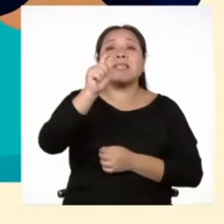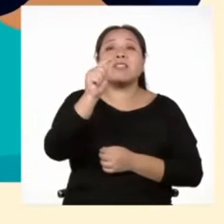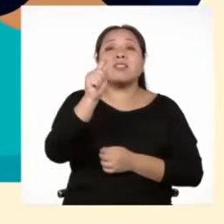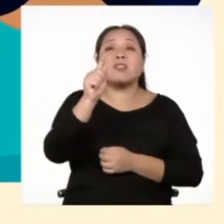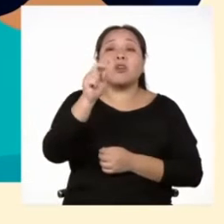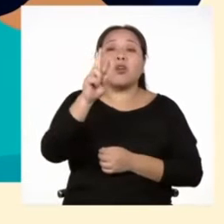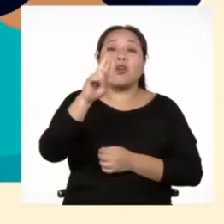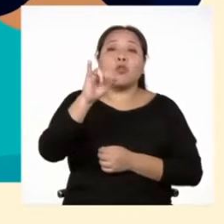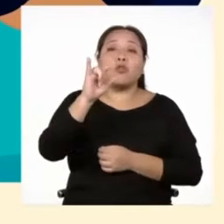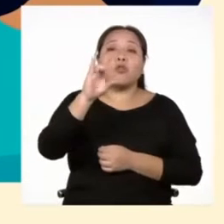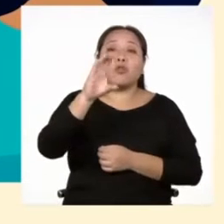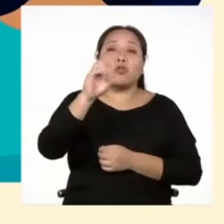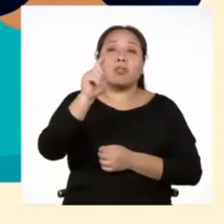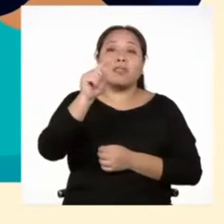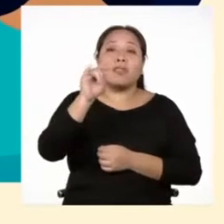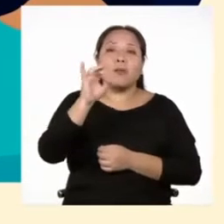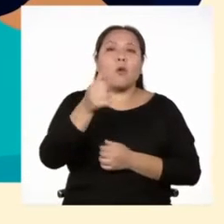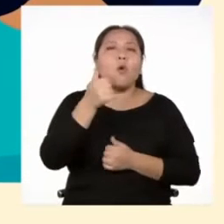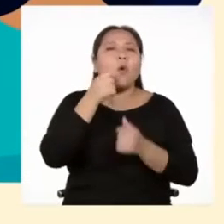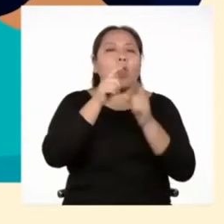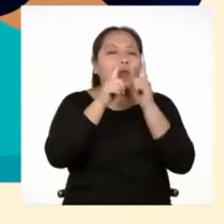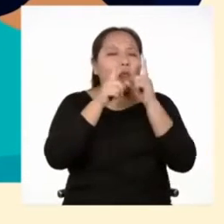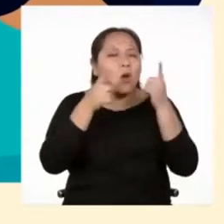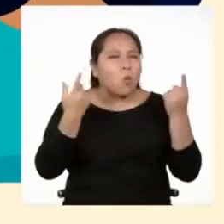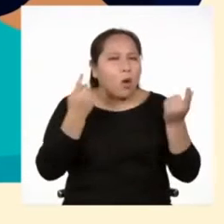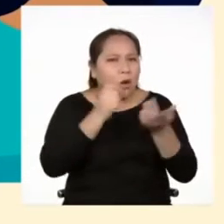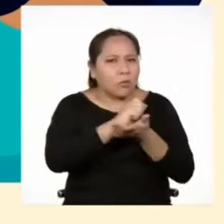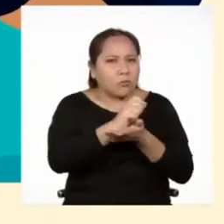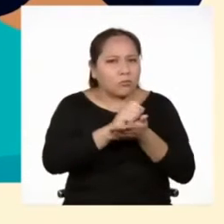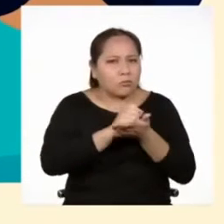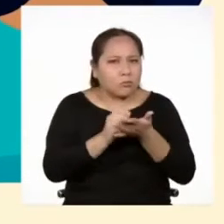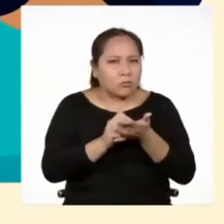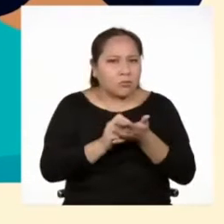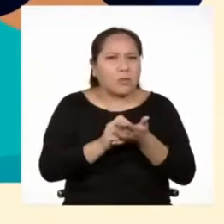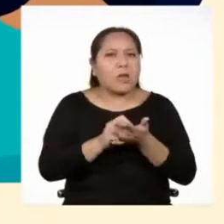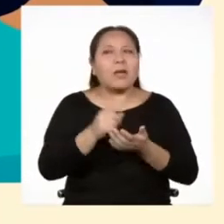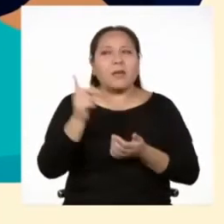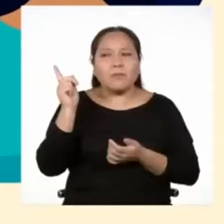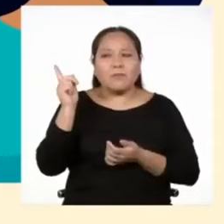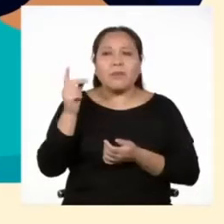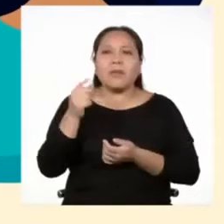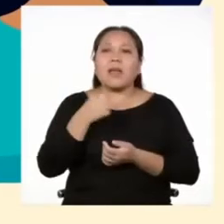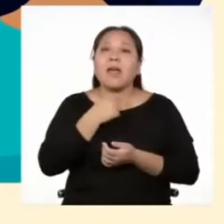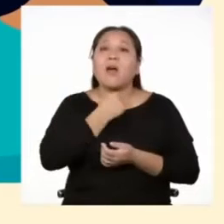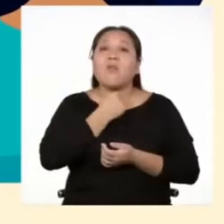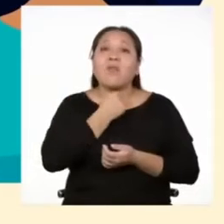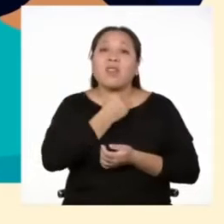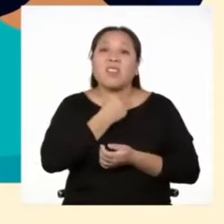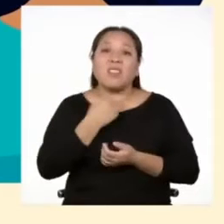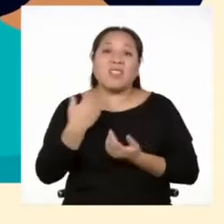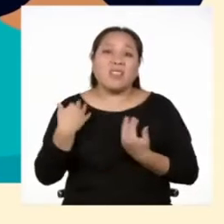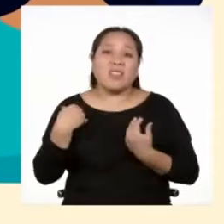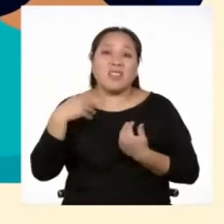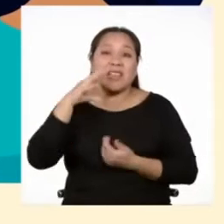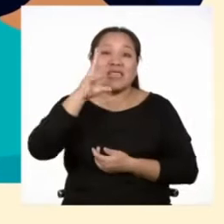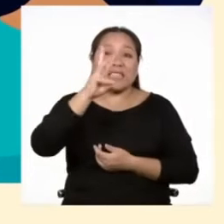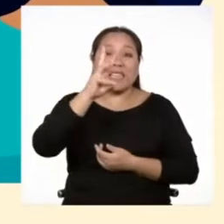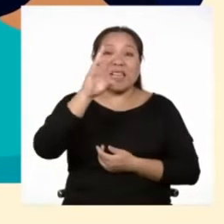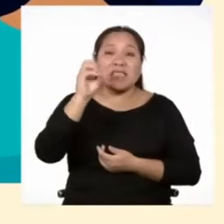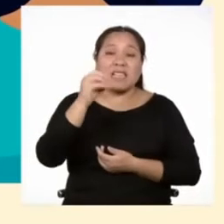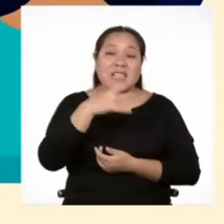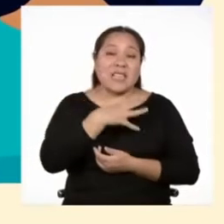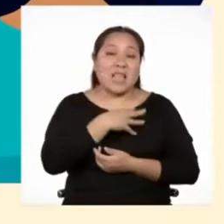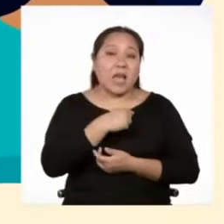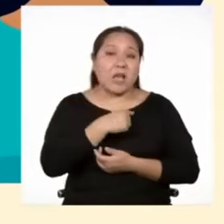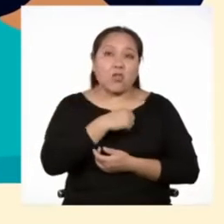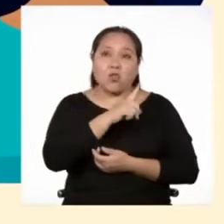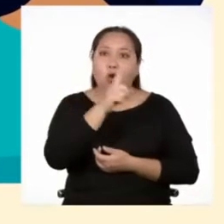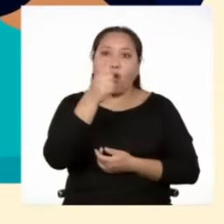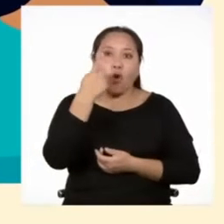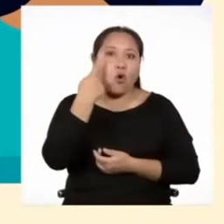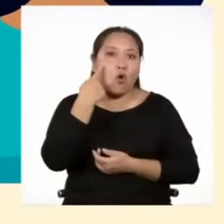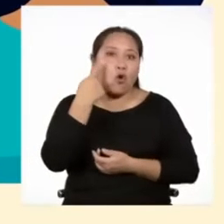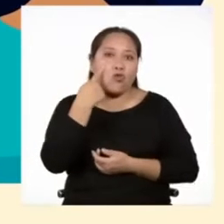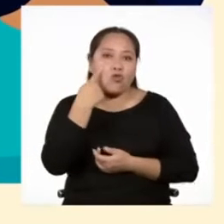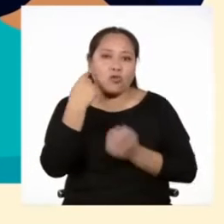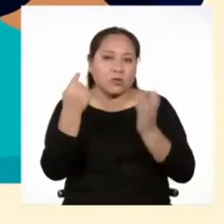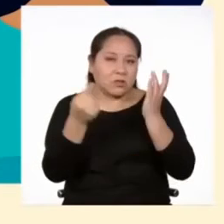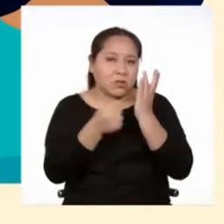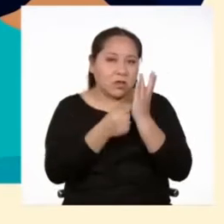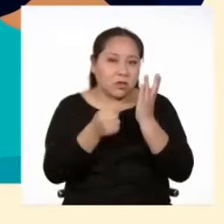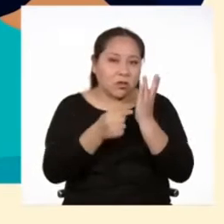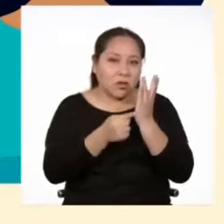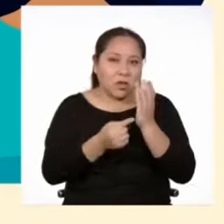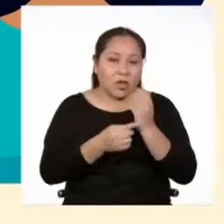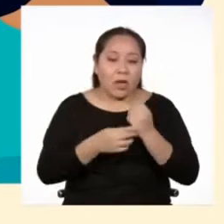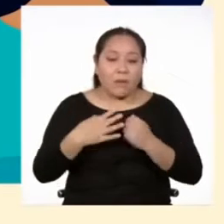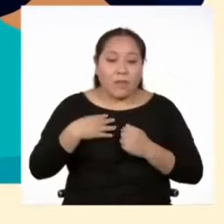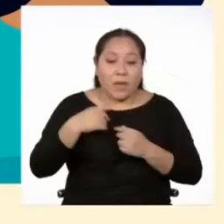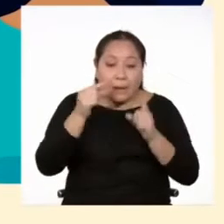qué clase de lenguaje utilizaré. Tengo que tomar en cuenta que mi abuelita tiene 60 años y no sabe casi nada de tecnología, por lo que